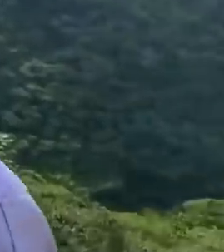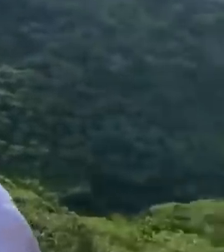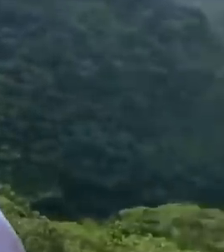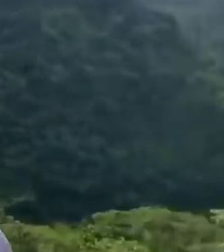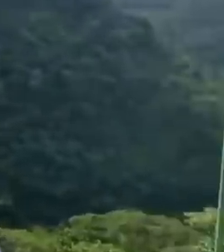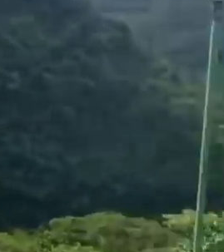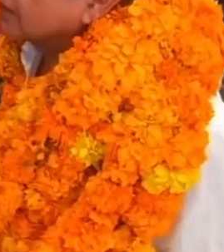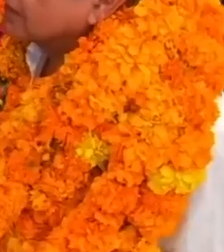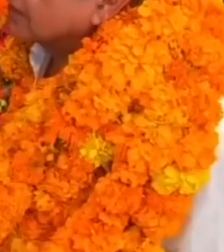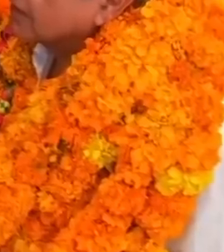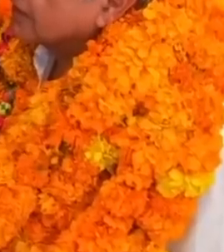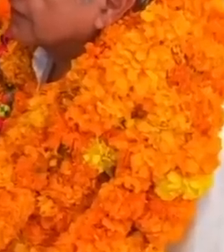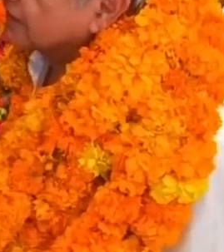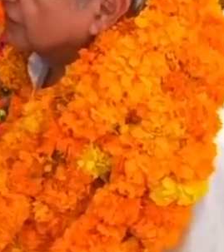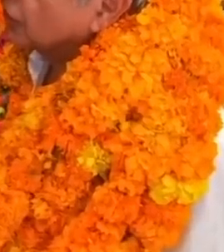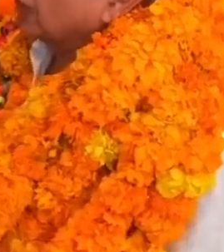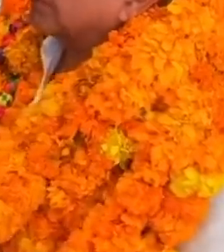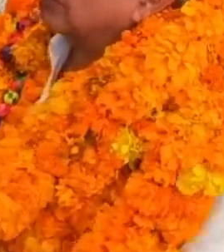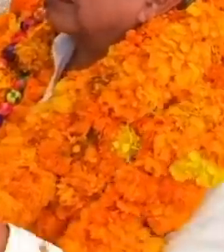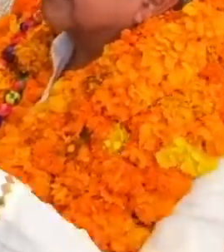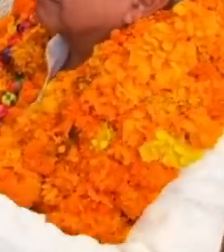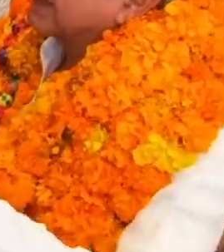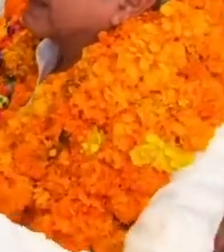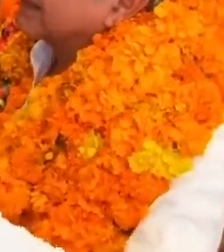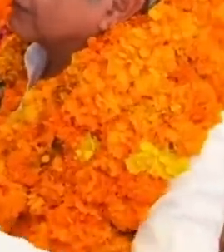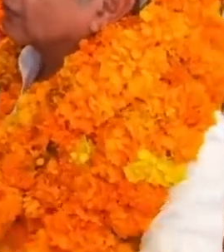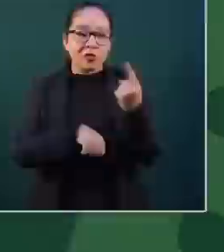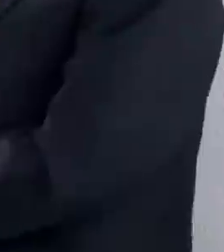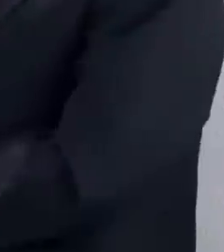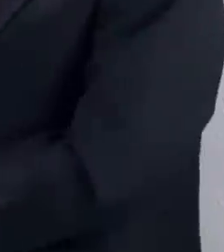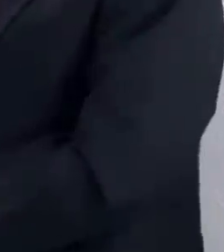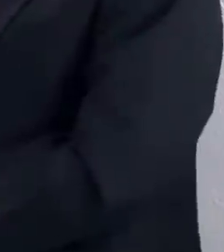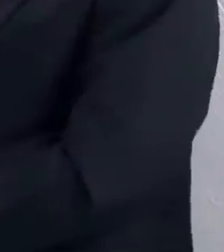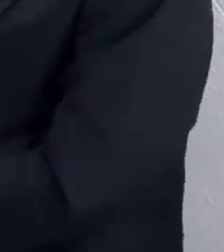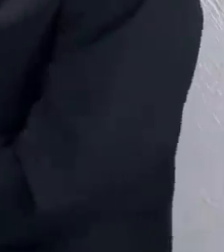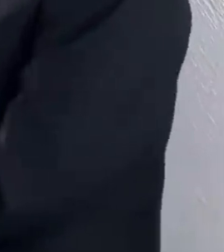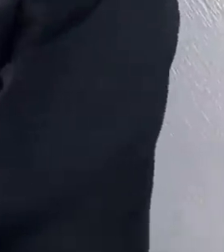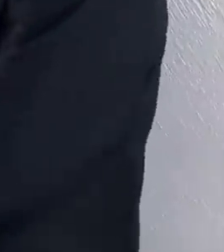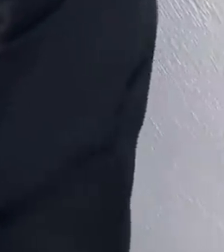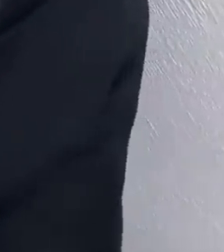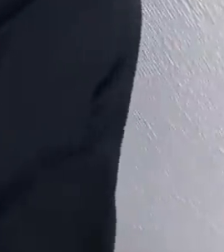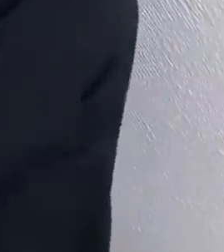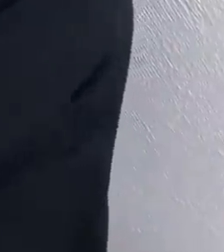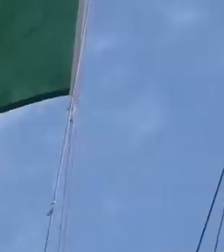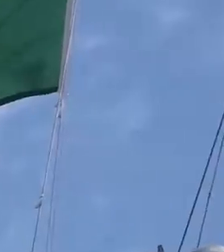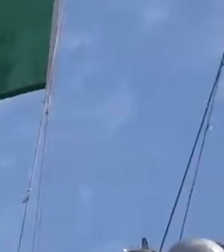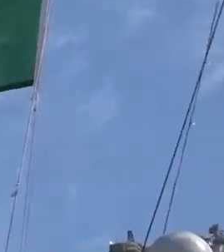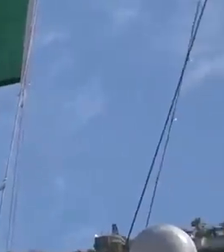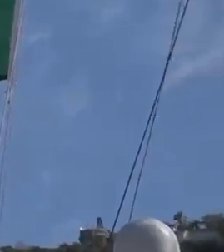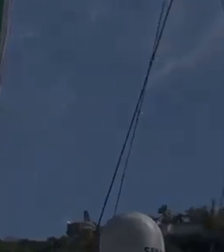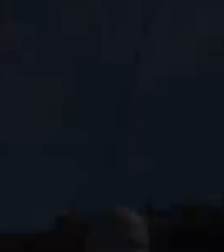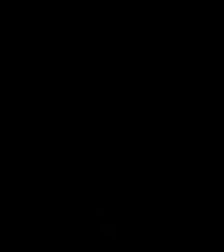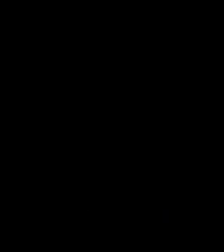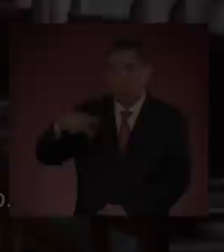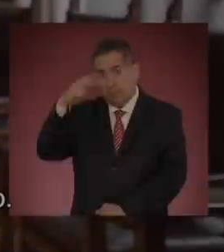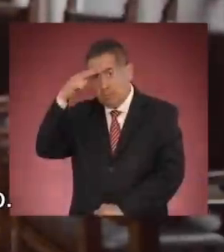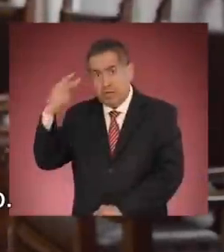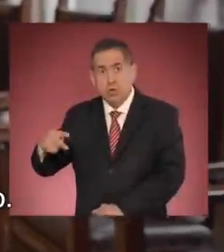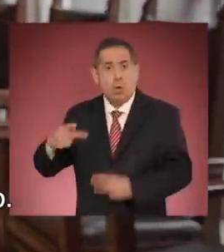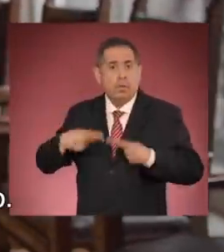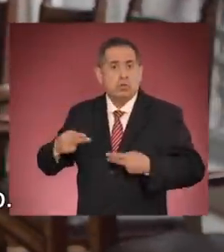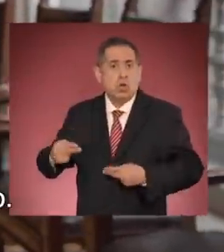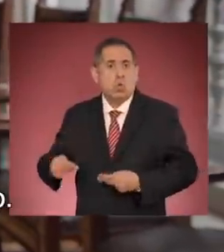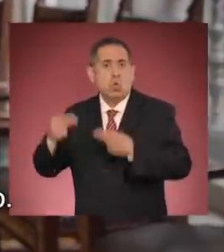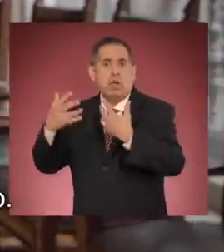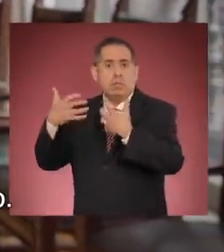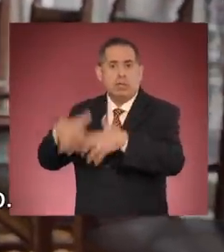atraer mayores inversiones y asimismo exista grandes empleos en esta nación. Es buena la